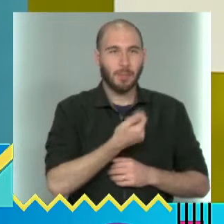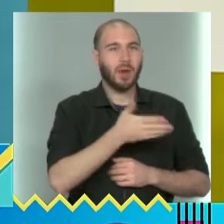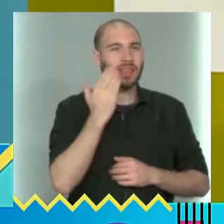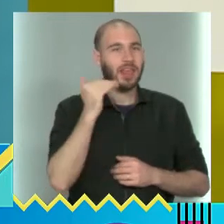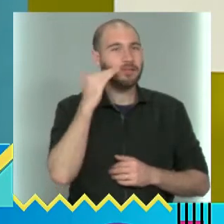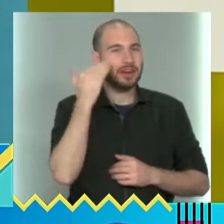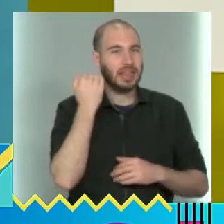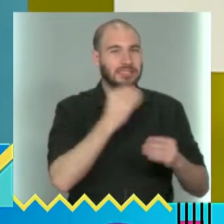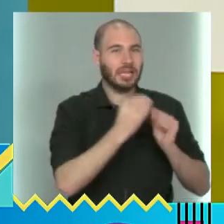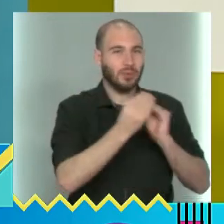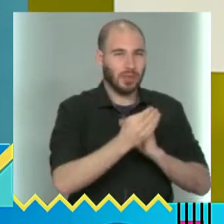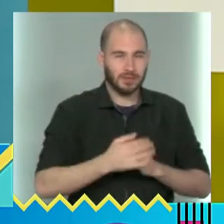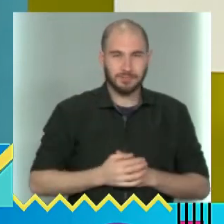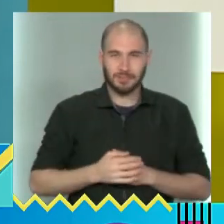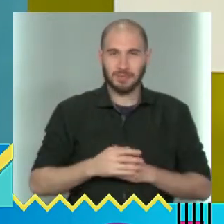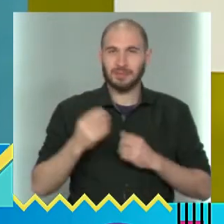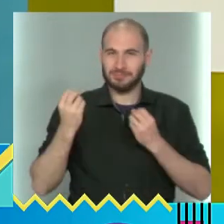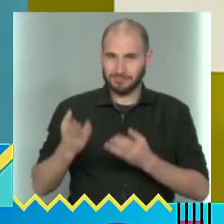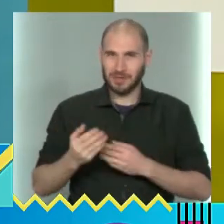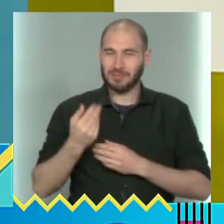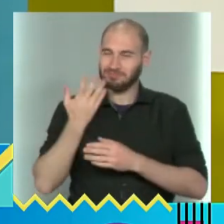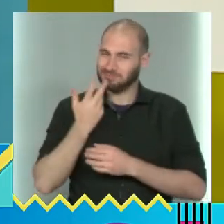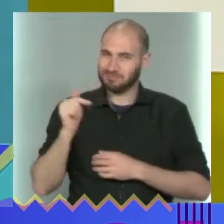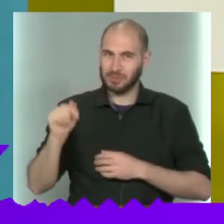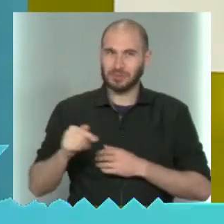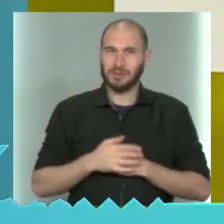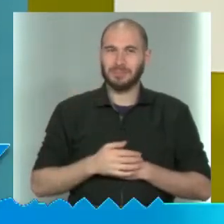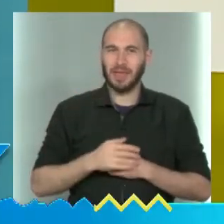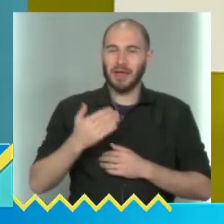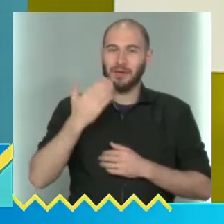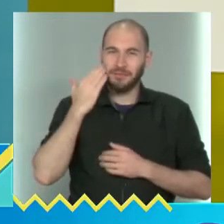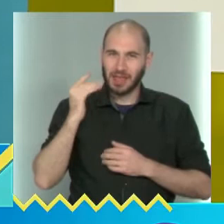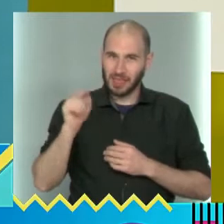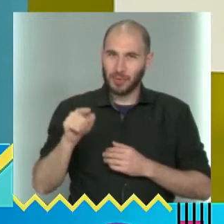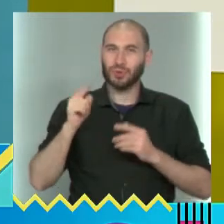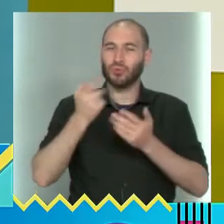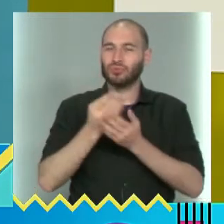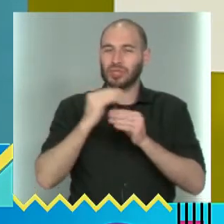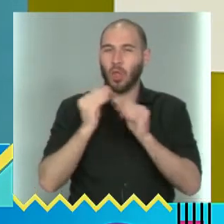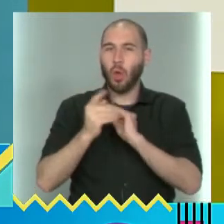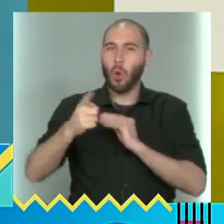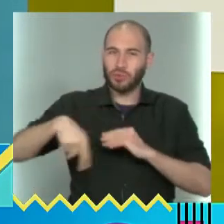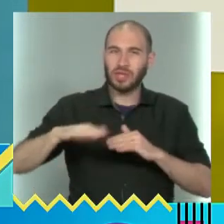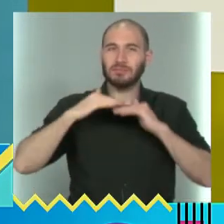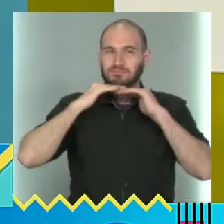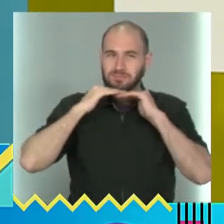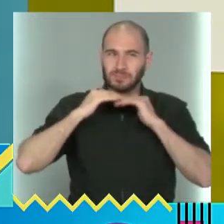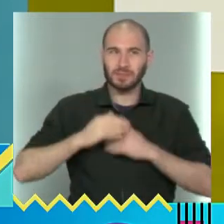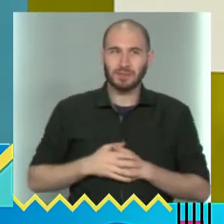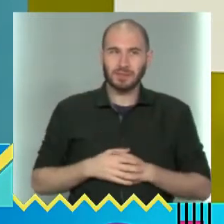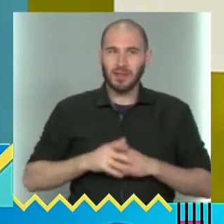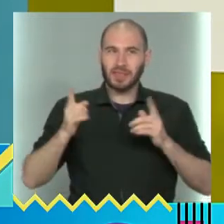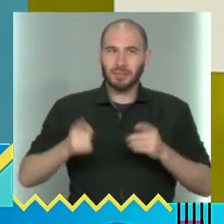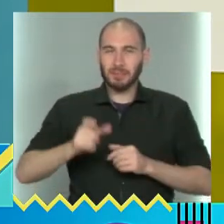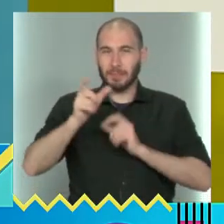tardes, Fernando Oviedo lo saluda. Encantado, mucho gusto, Fernanda, un saludo para usted, para la audiencia y para